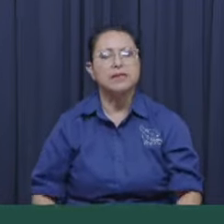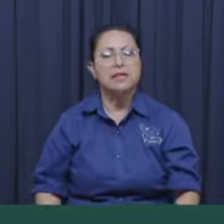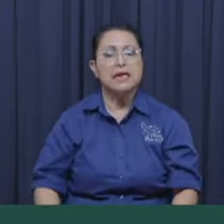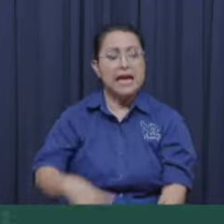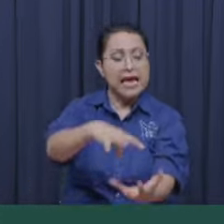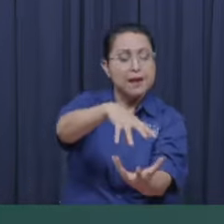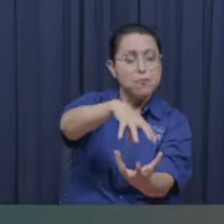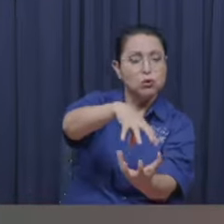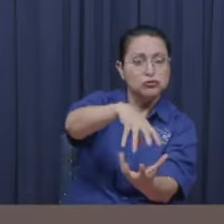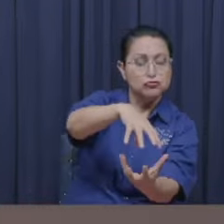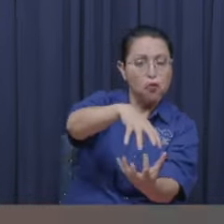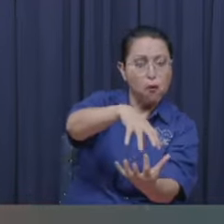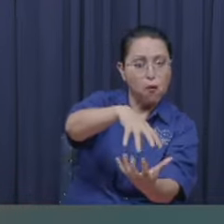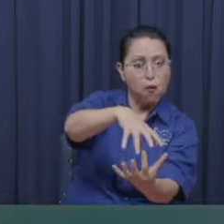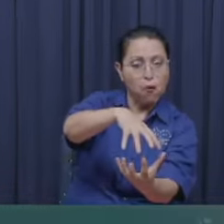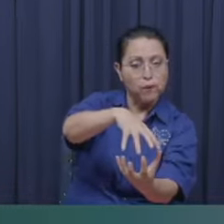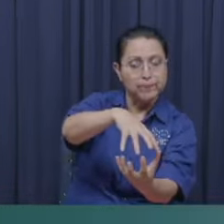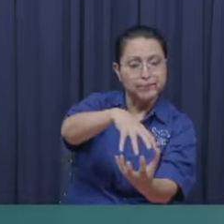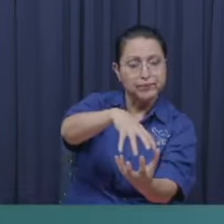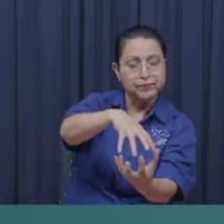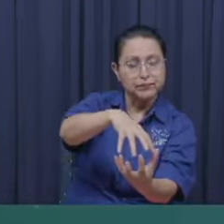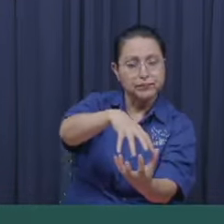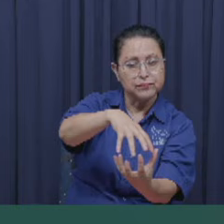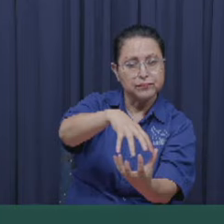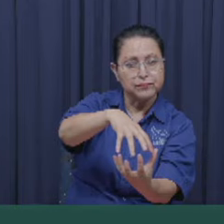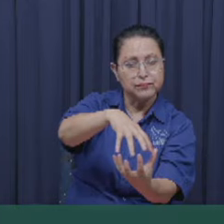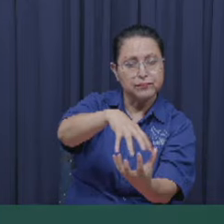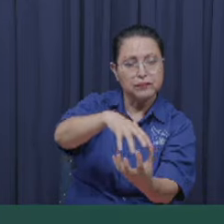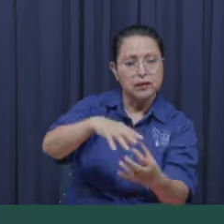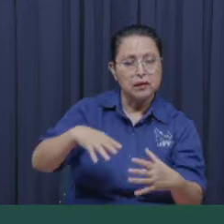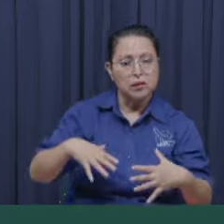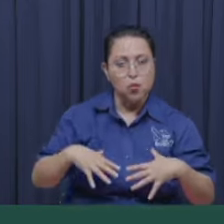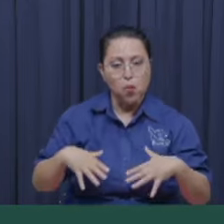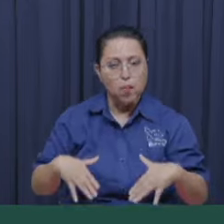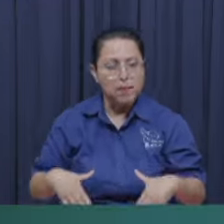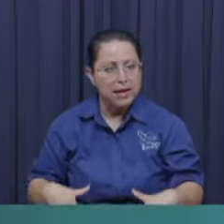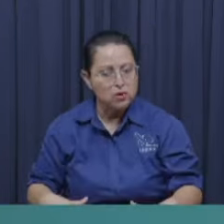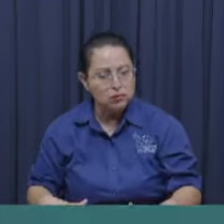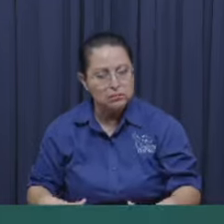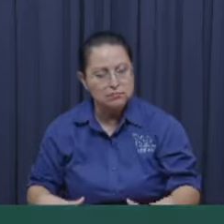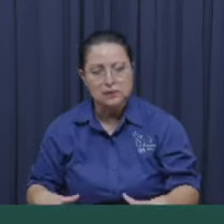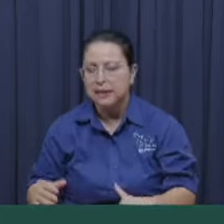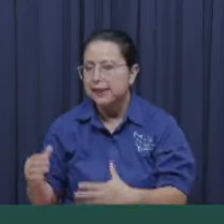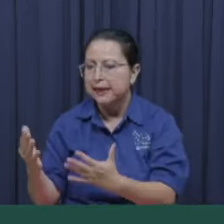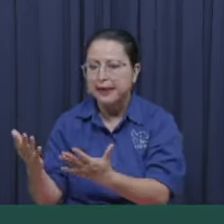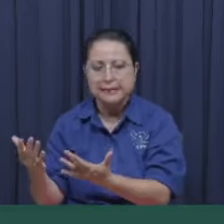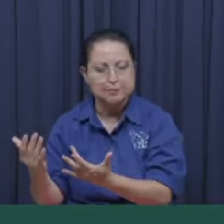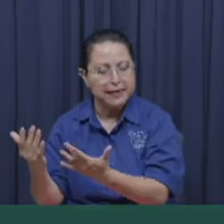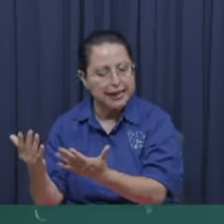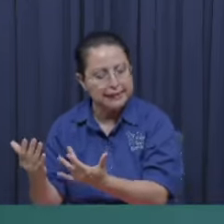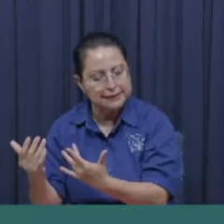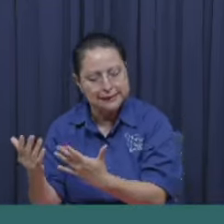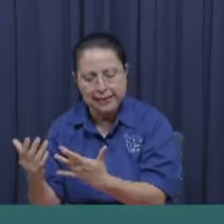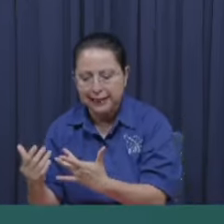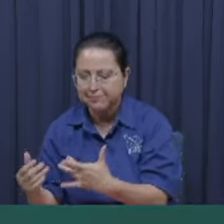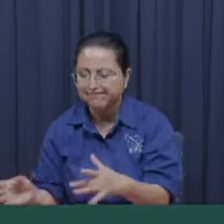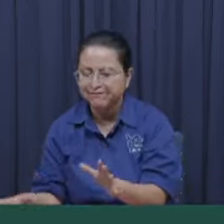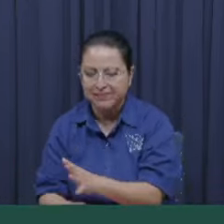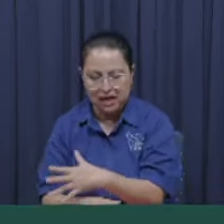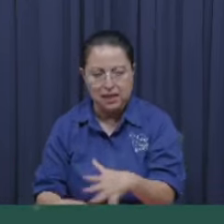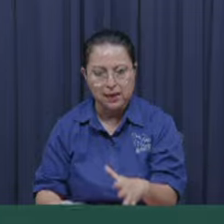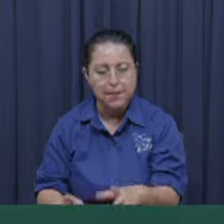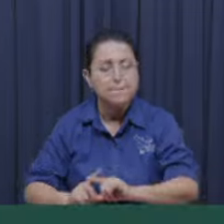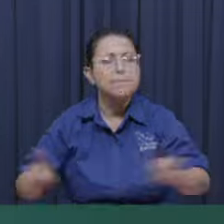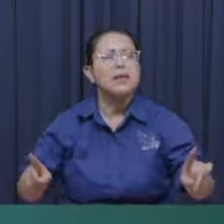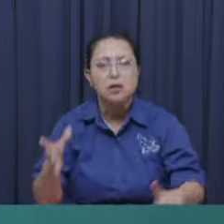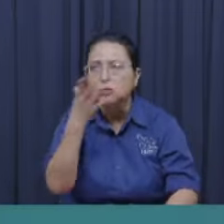la tierra, perdón, desde el punto de vista humano no tiene esperanza. Desde el punto de vista divino sí